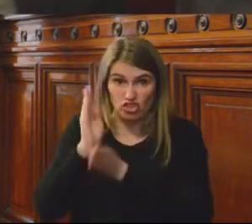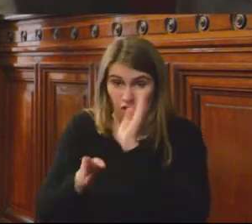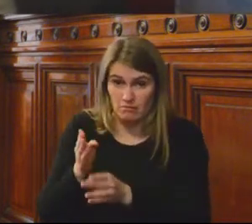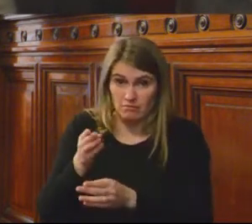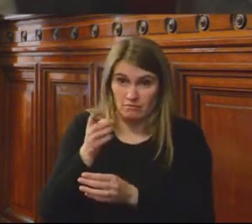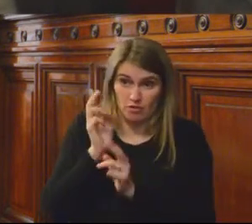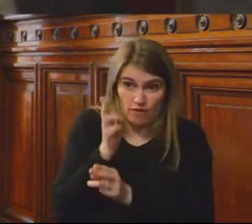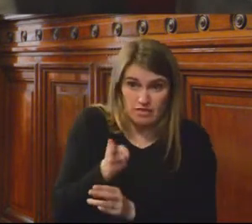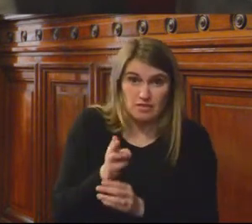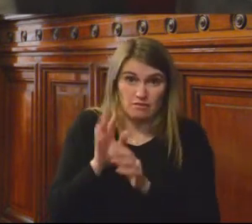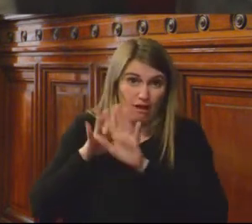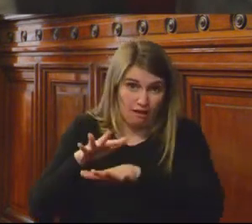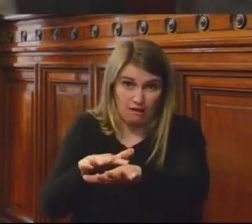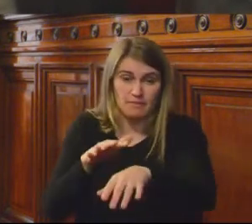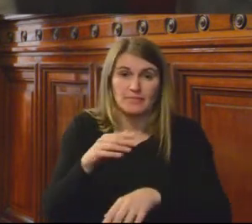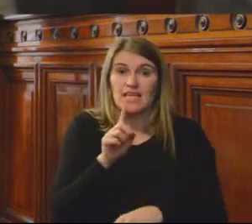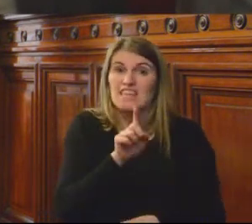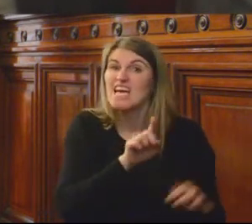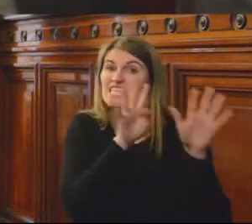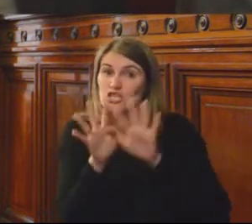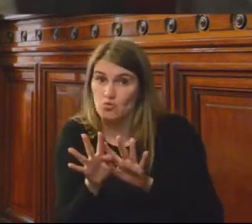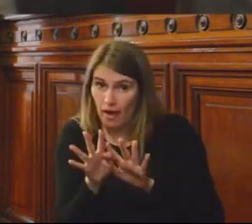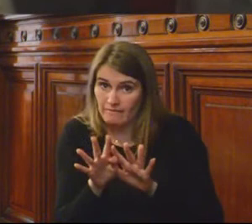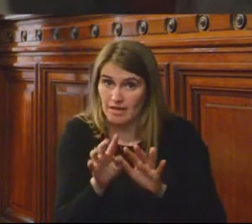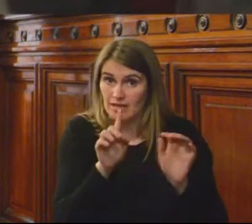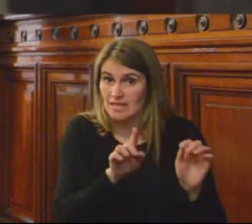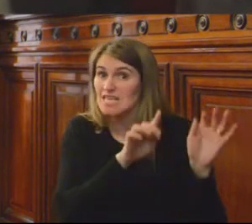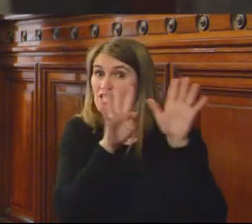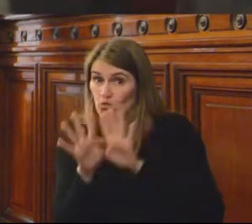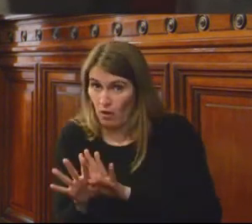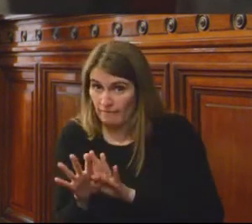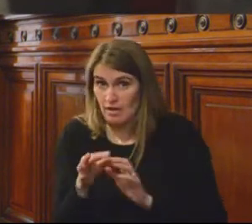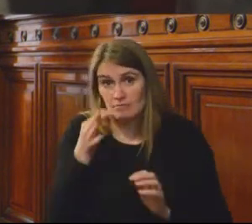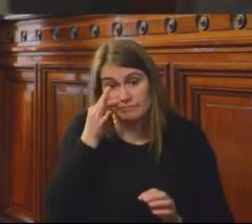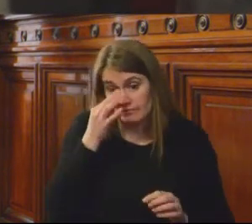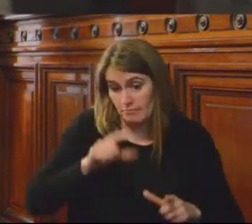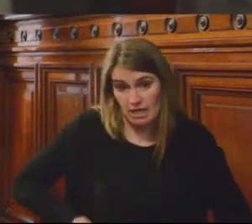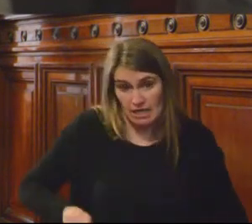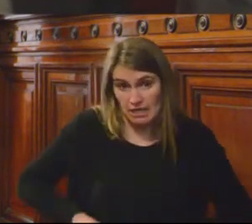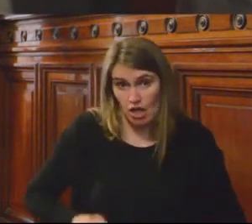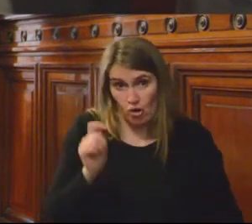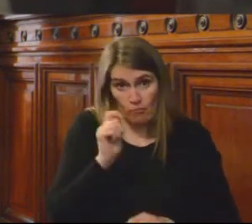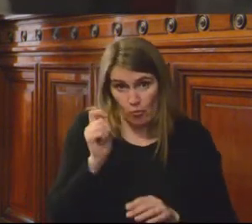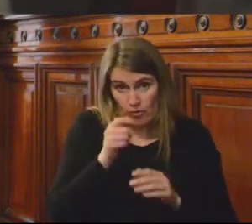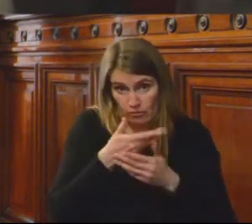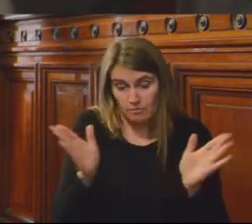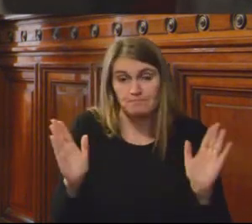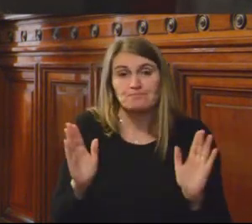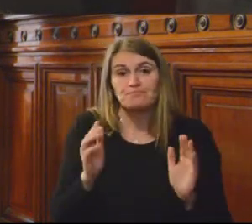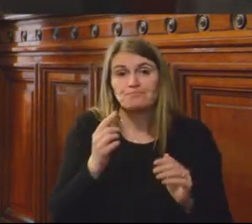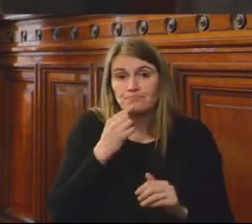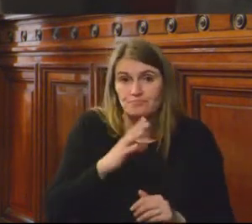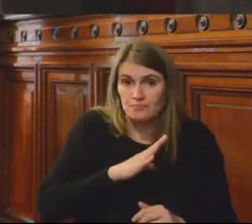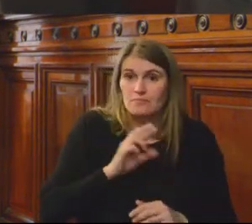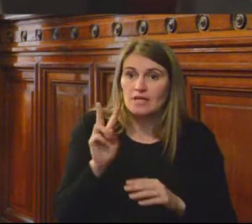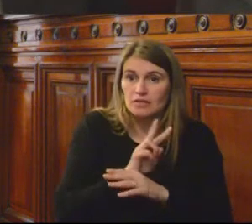estos 36, 19 casos, y reitero y repito, son cifras del Ministerio Público, eran atribuibles exclusivamente a cuerpos de